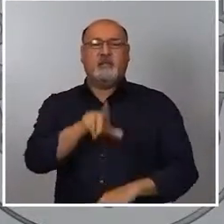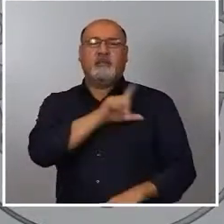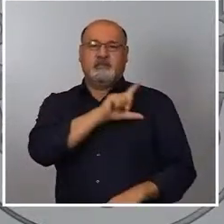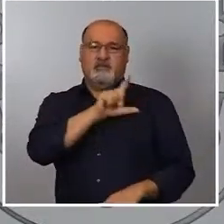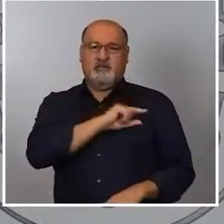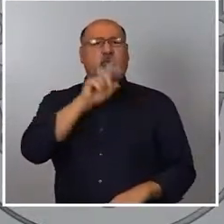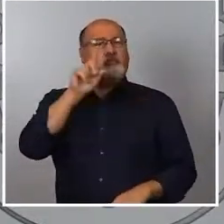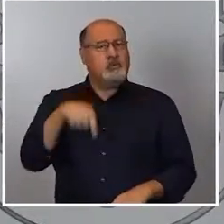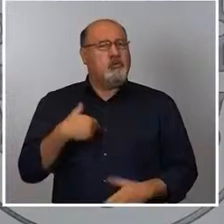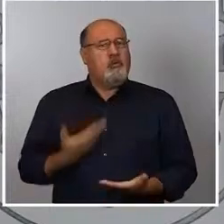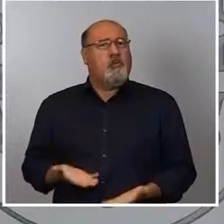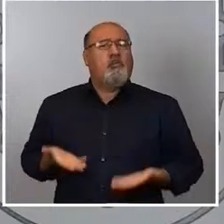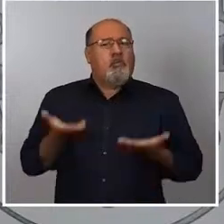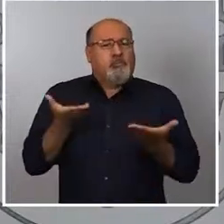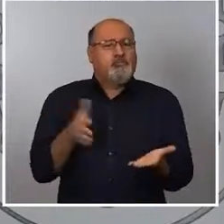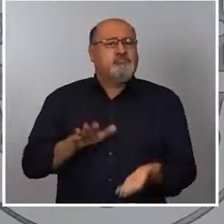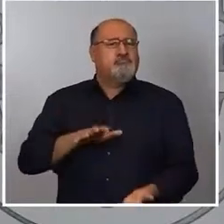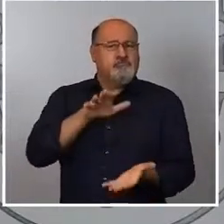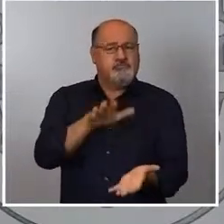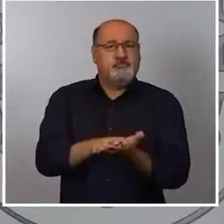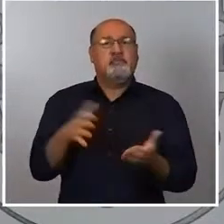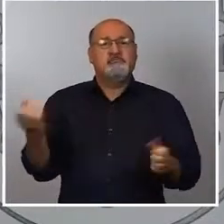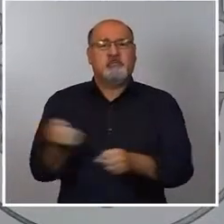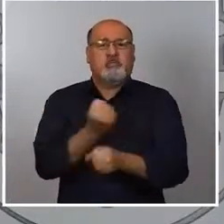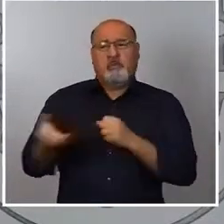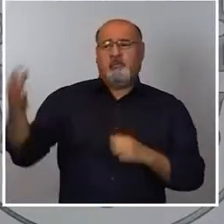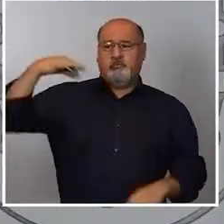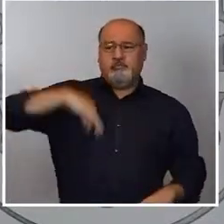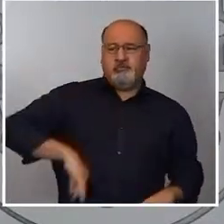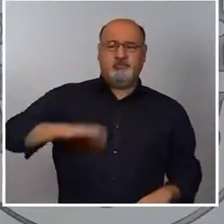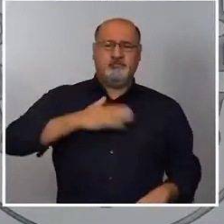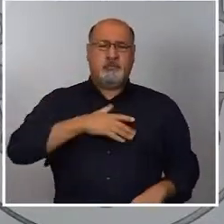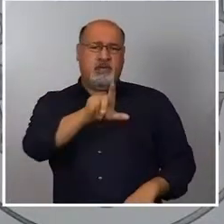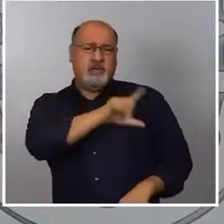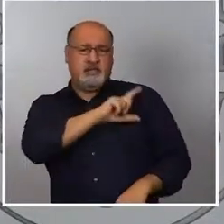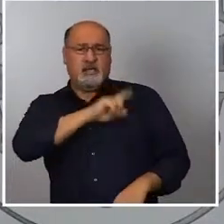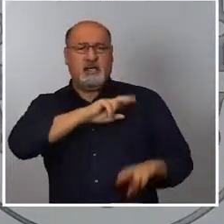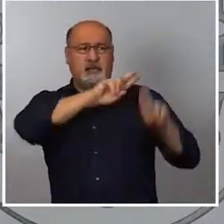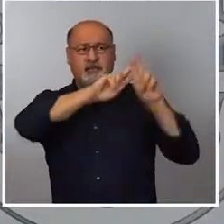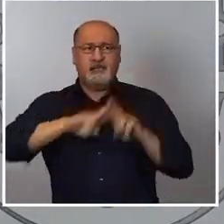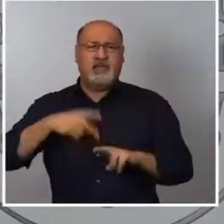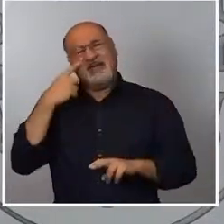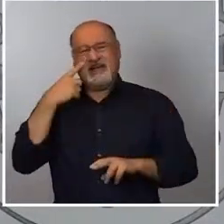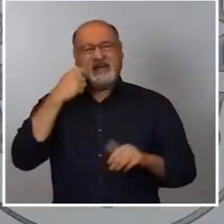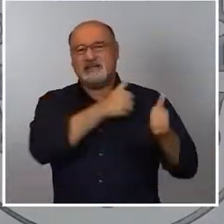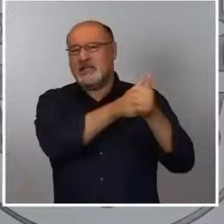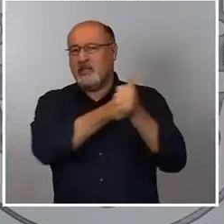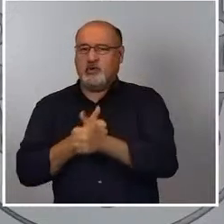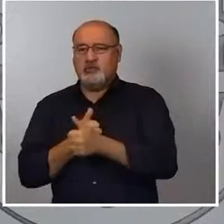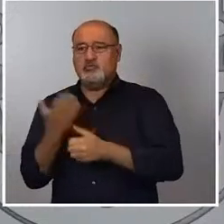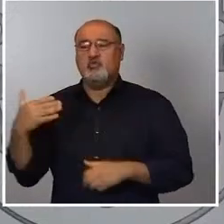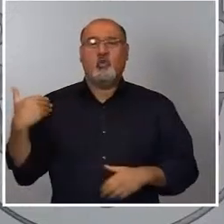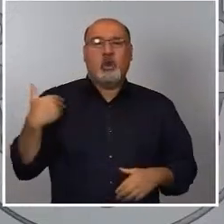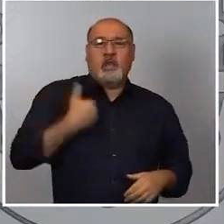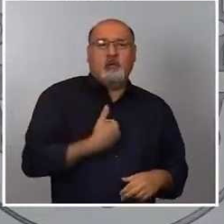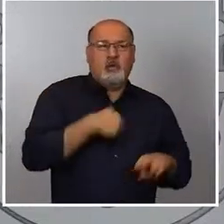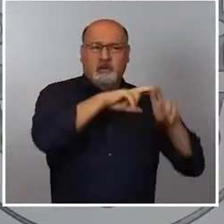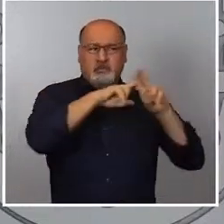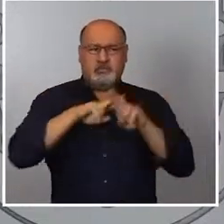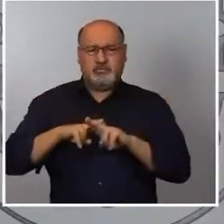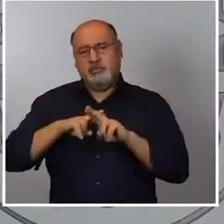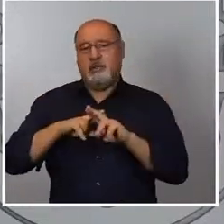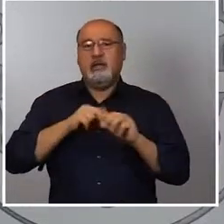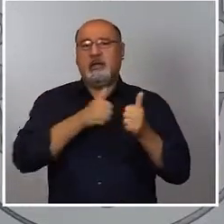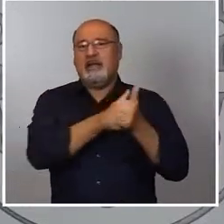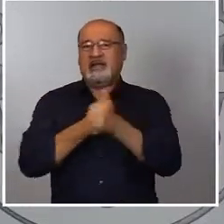poner a disposición los rastreadores de las fuerzas armadas para colaborar en las labores de rastreo quiero decirles que ya en el día de hoy hay